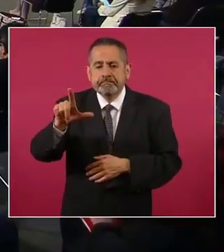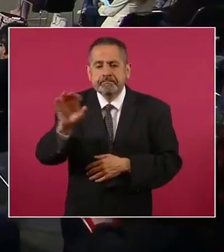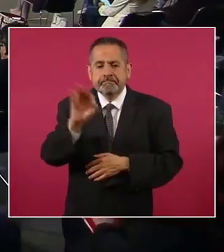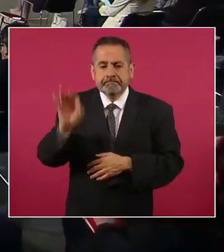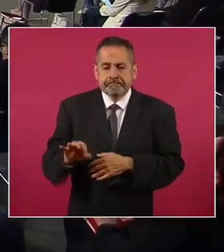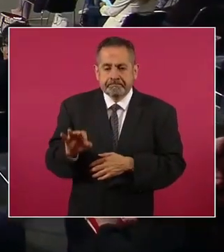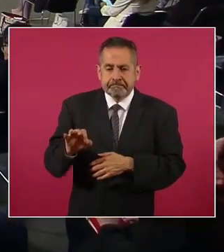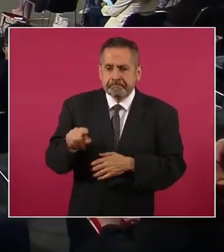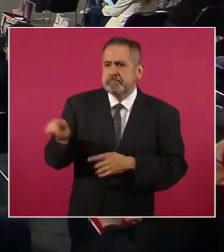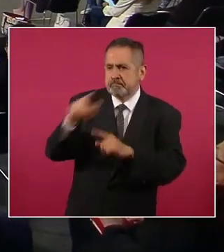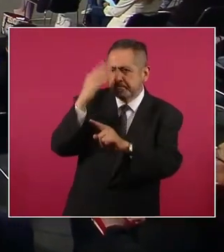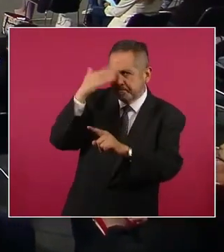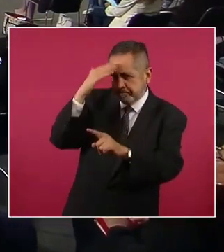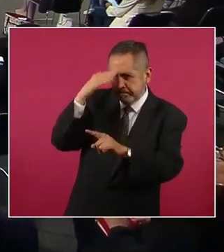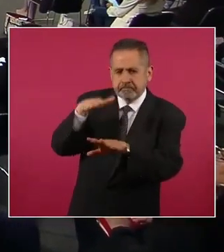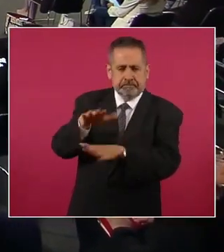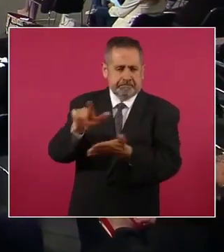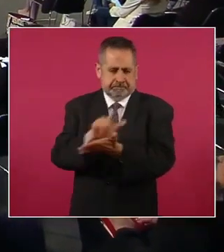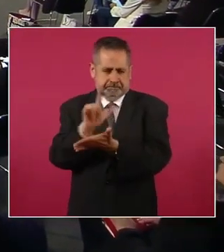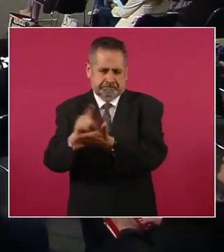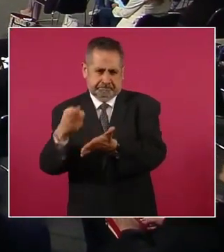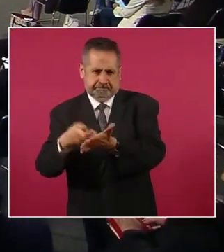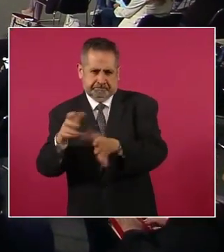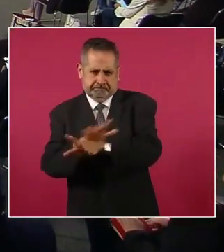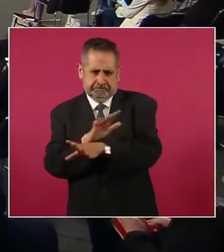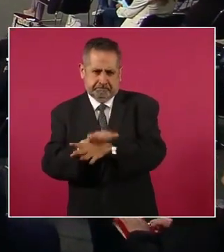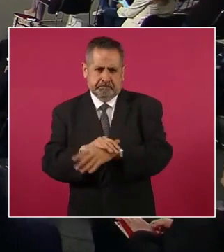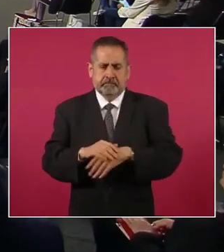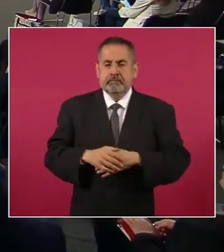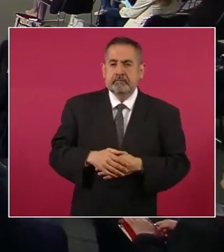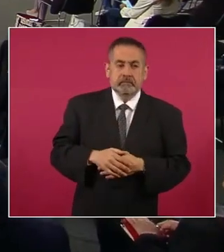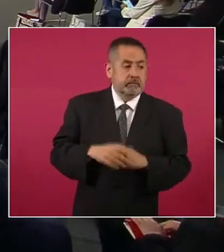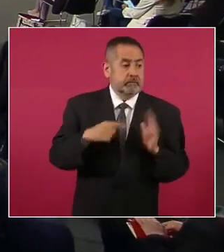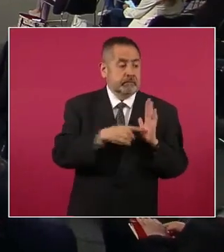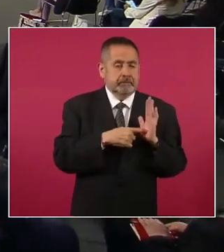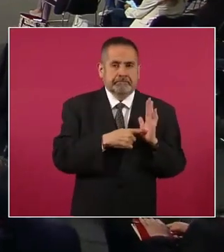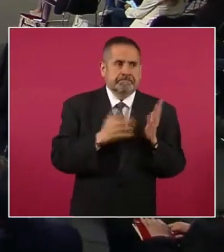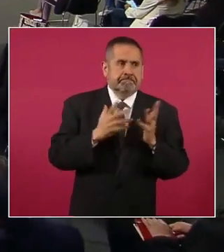entonces sería muy bueno hacer otra.